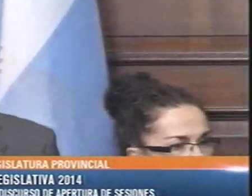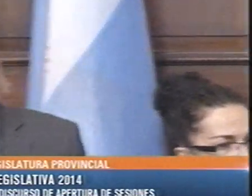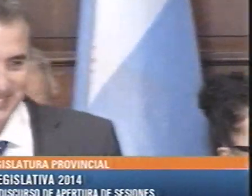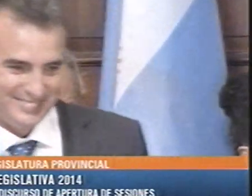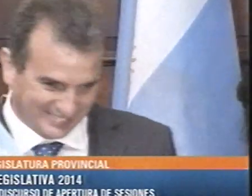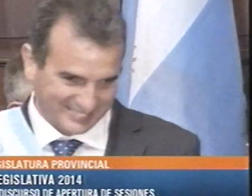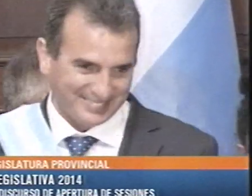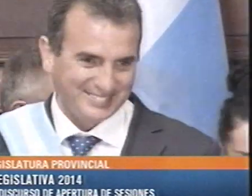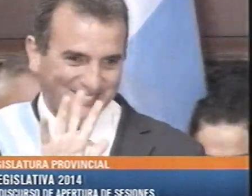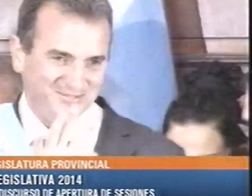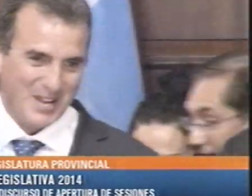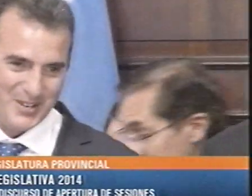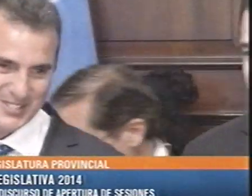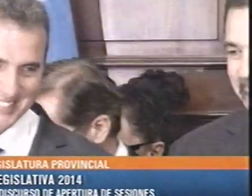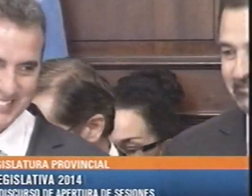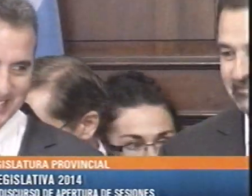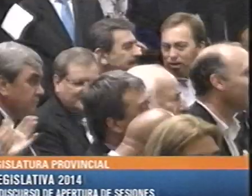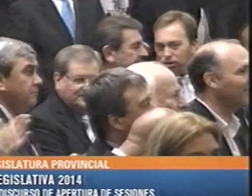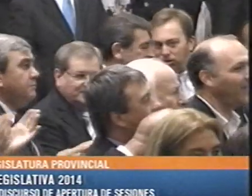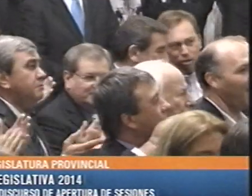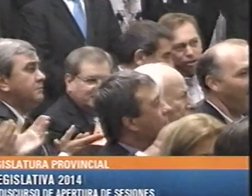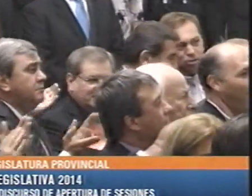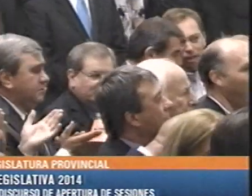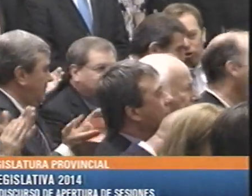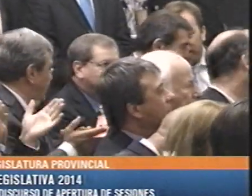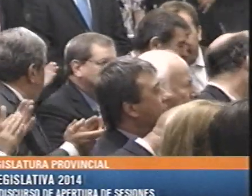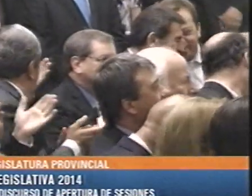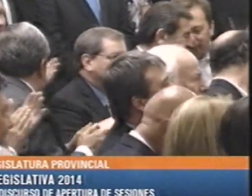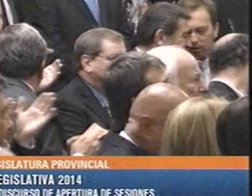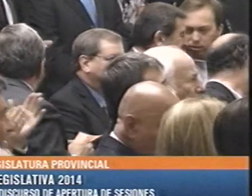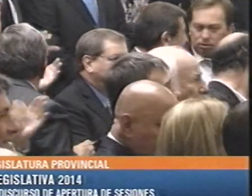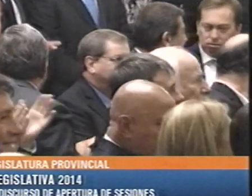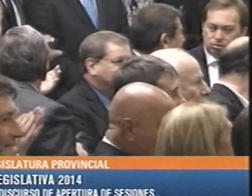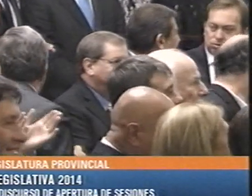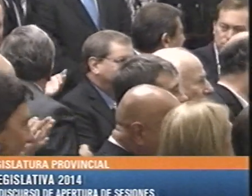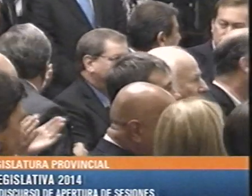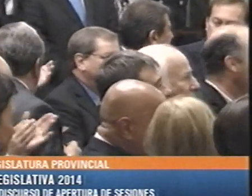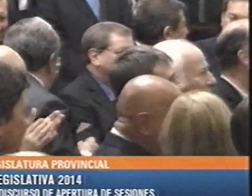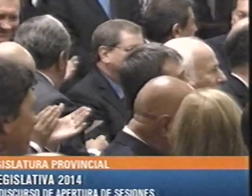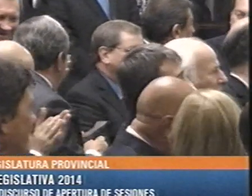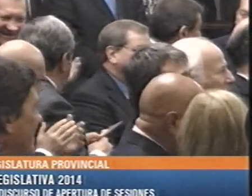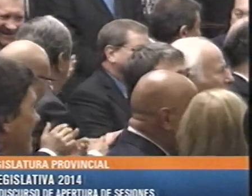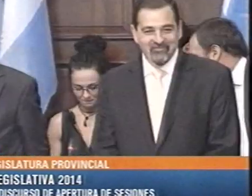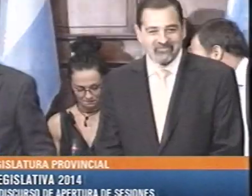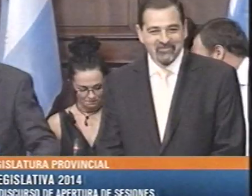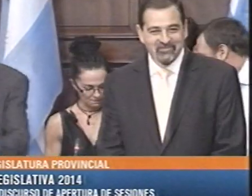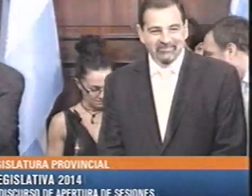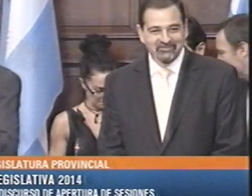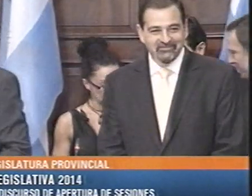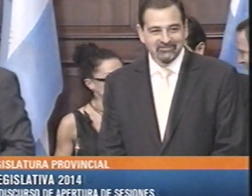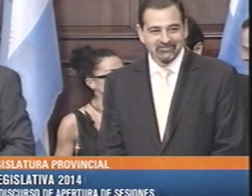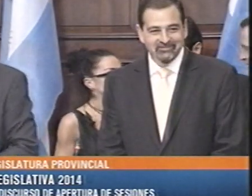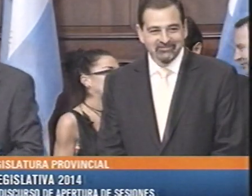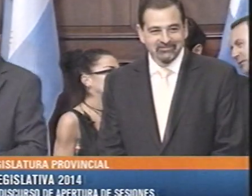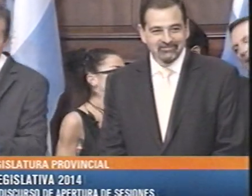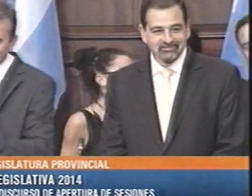Leyenda Scioli 2015 desde las plateas, los palcos de la legislatura. Bien, ahí respondíamos la